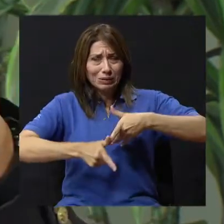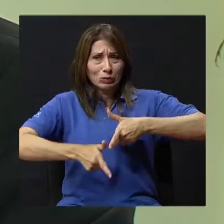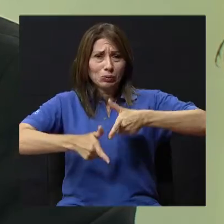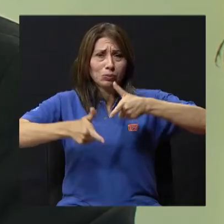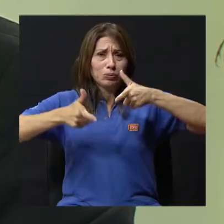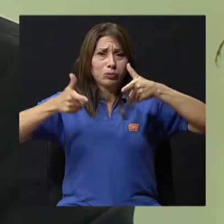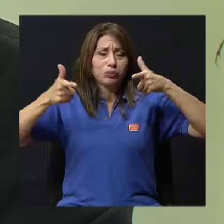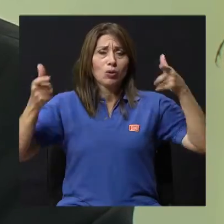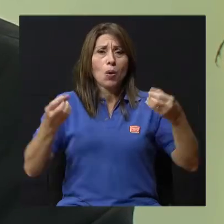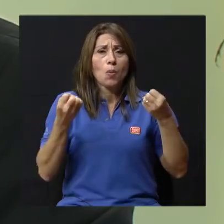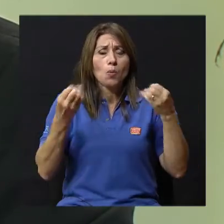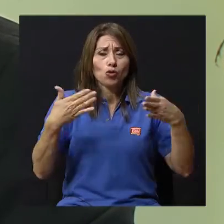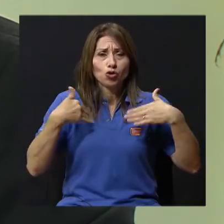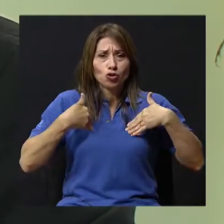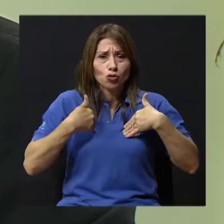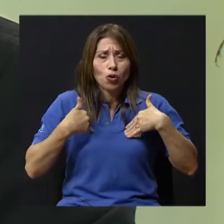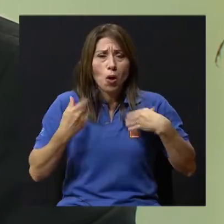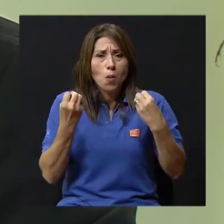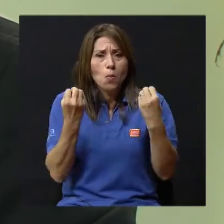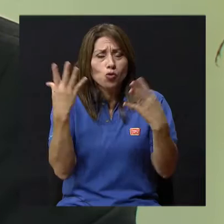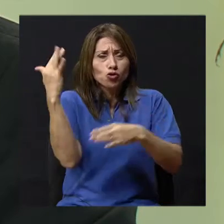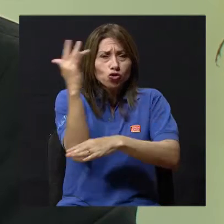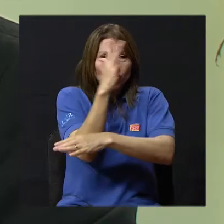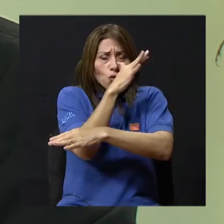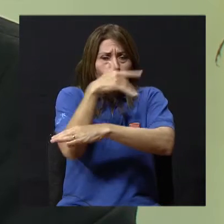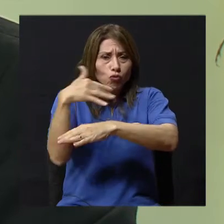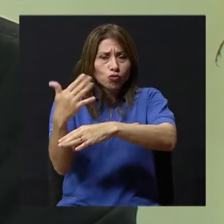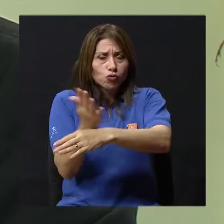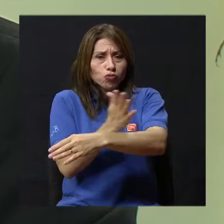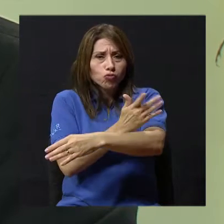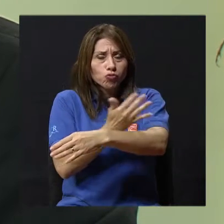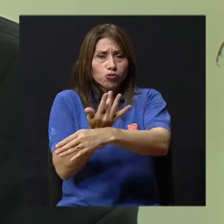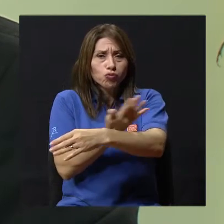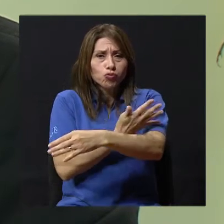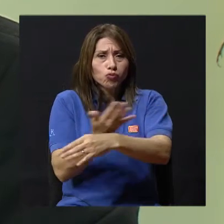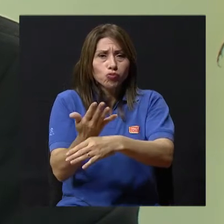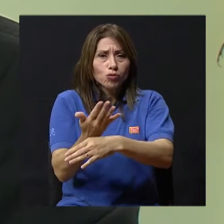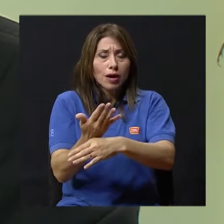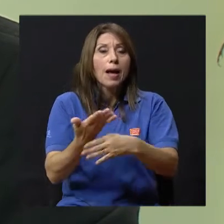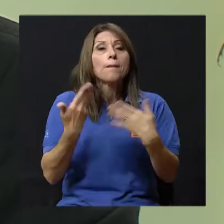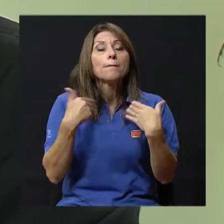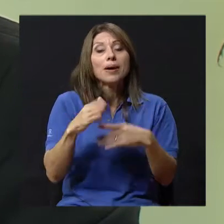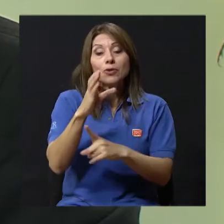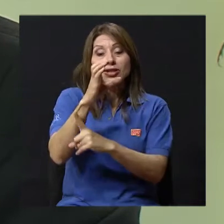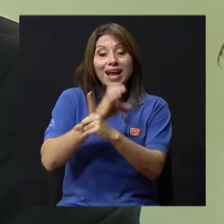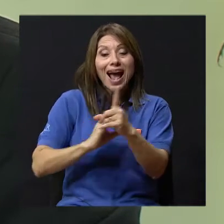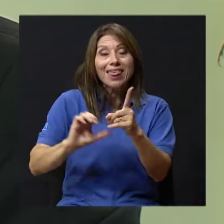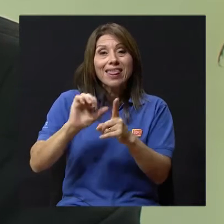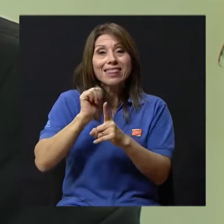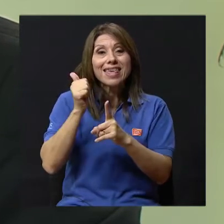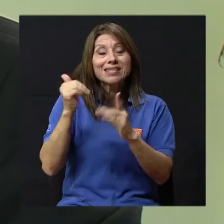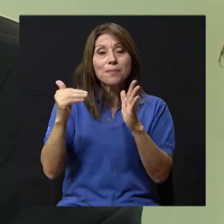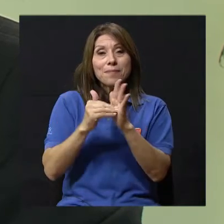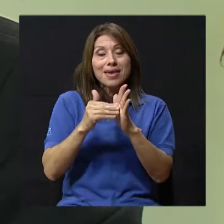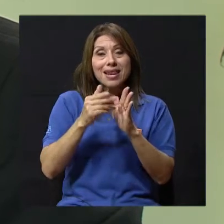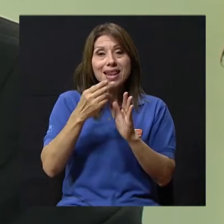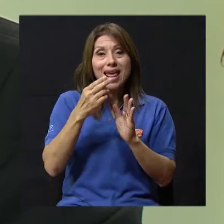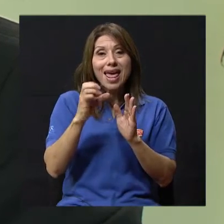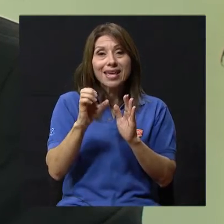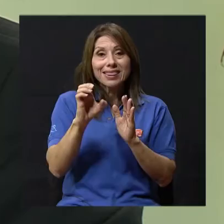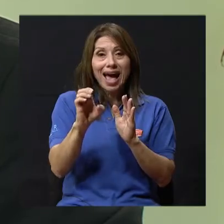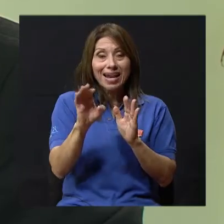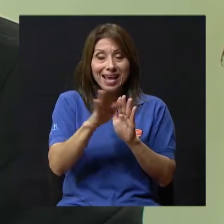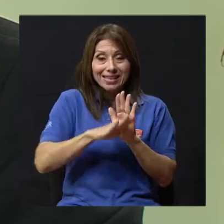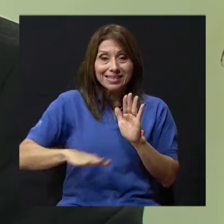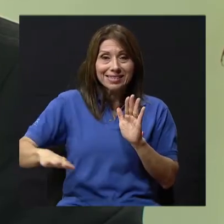flora, tiene 29.5, tiene más o menos 0.5 especies por cada 10.000 hectáreas. Costa Rica, en